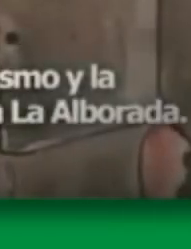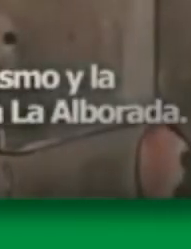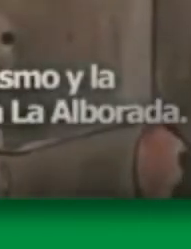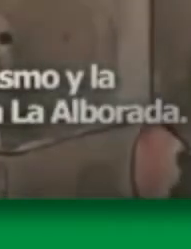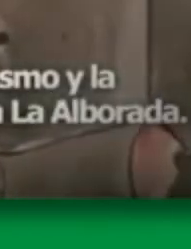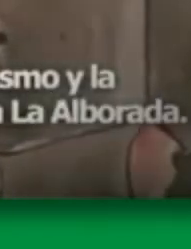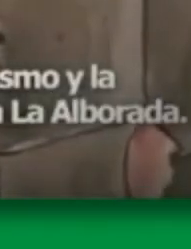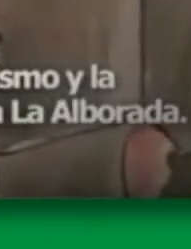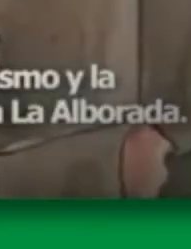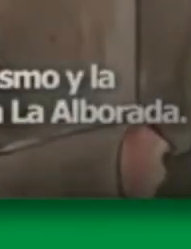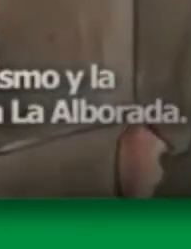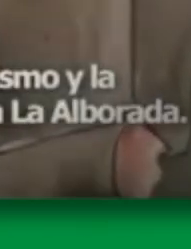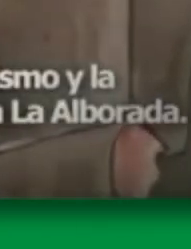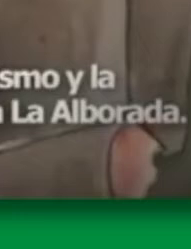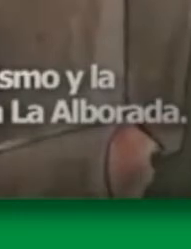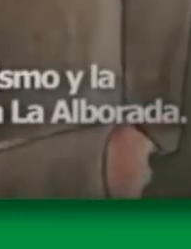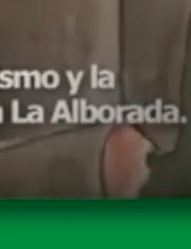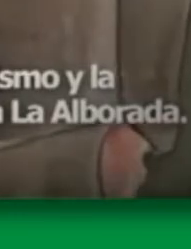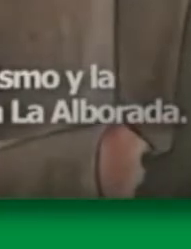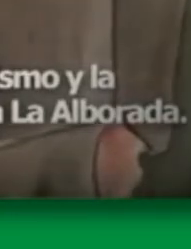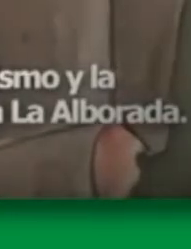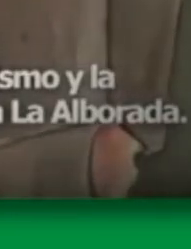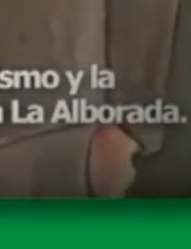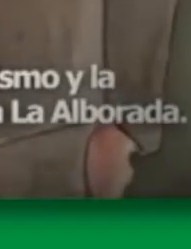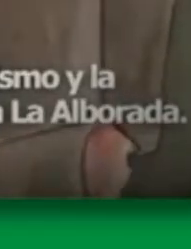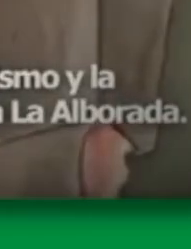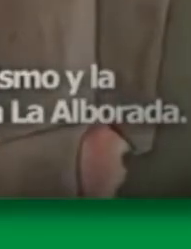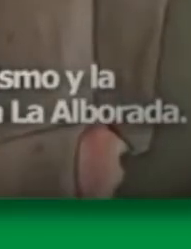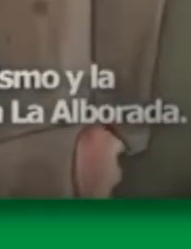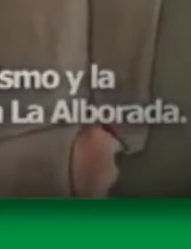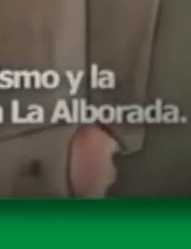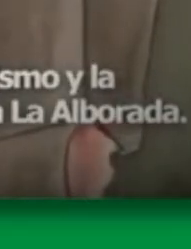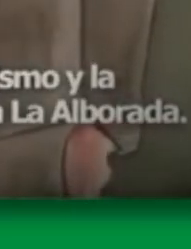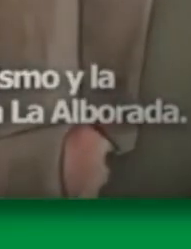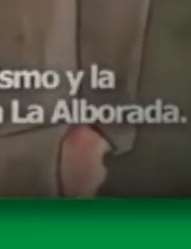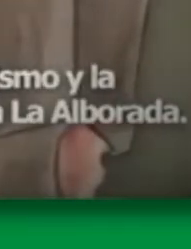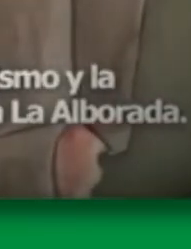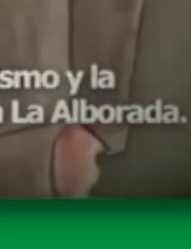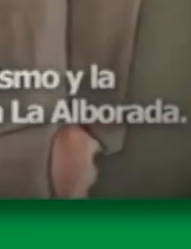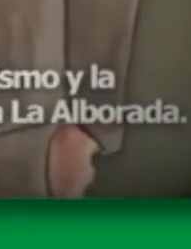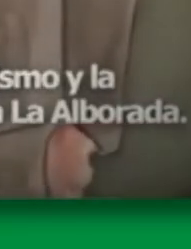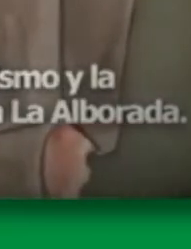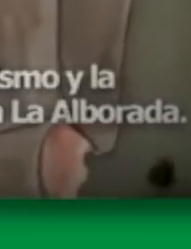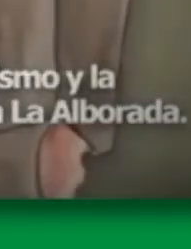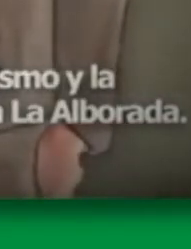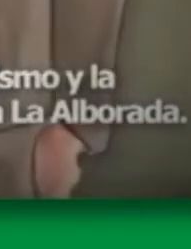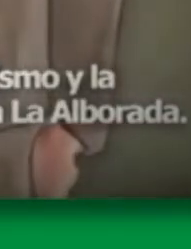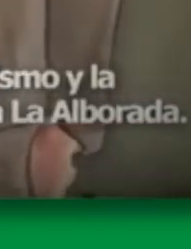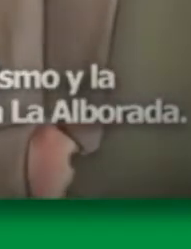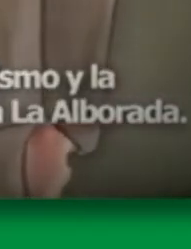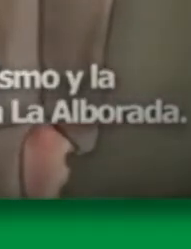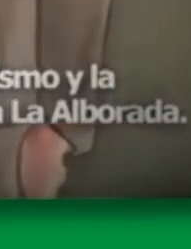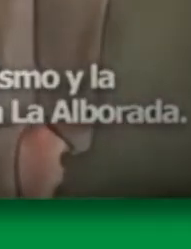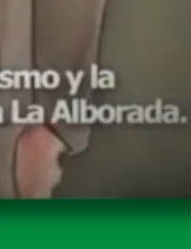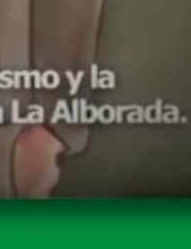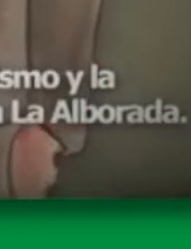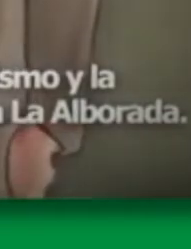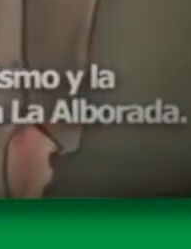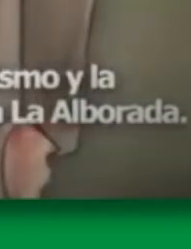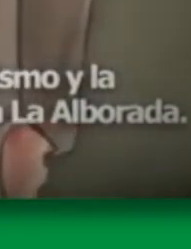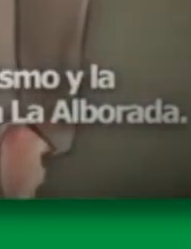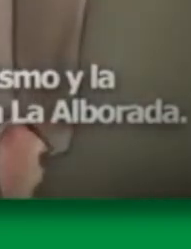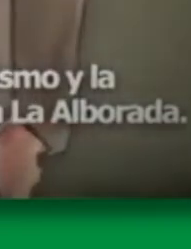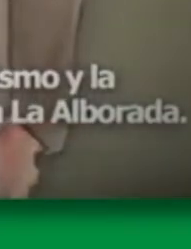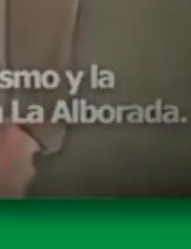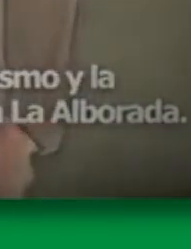la literatura en 1909, cuando funda, en unión de varios intelectuales, la revista La